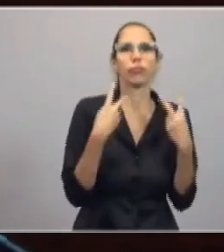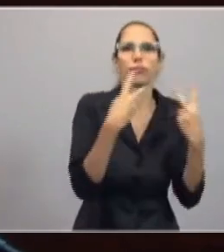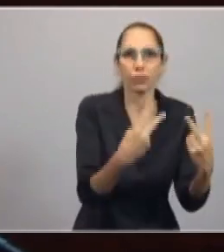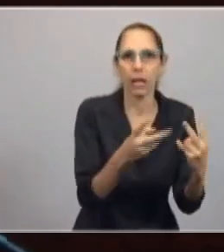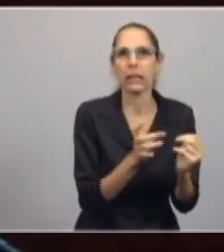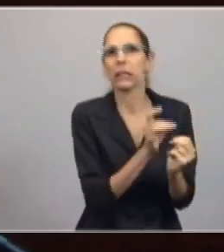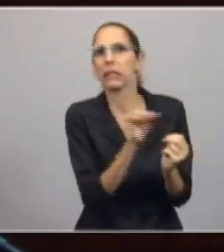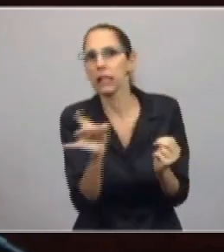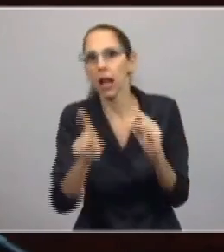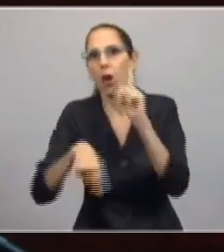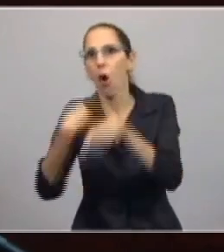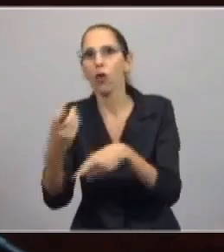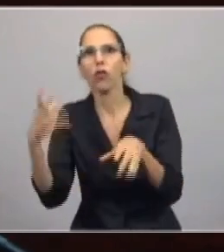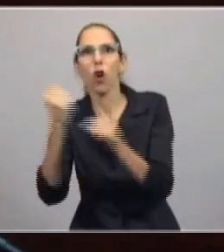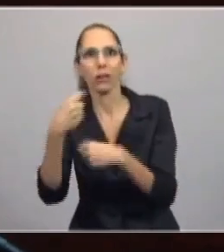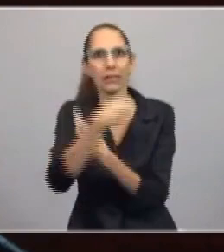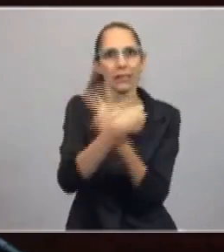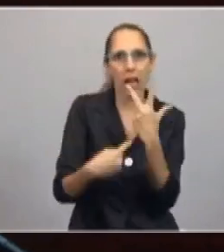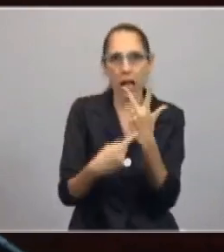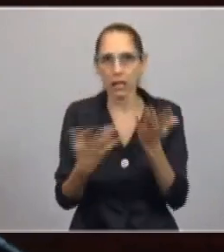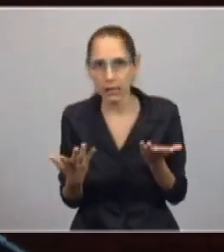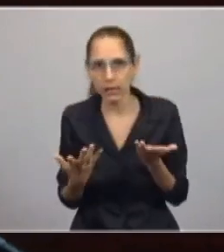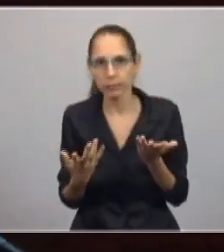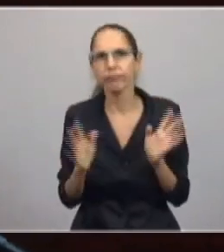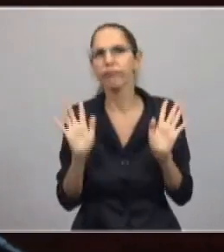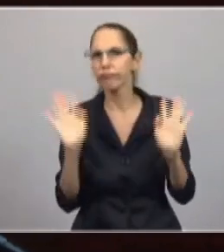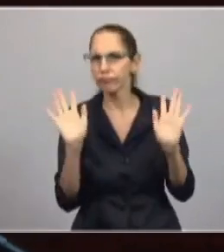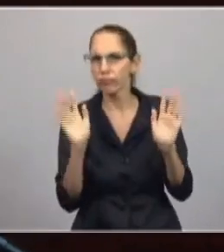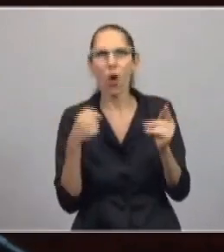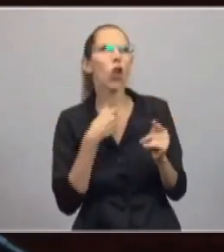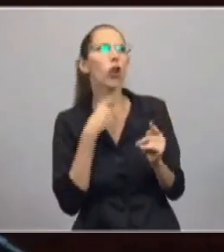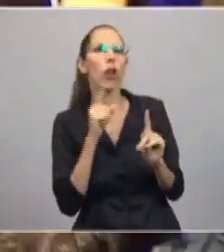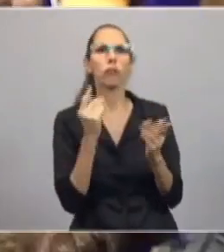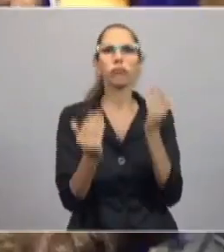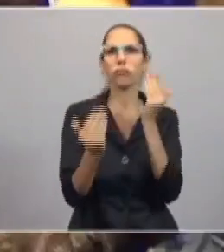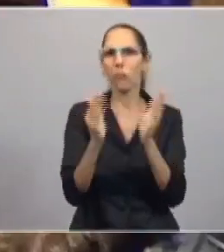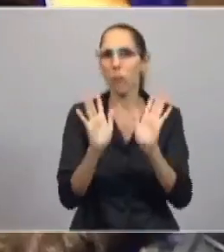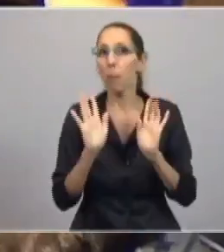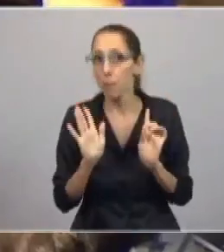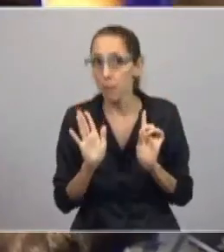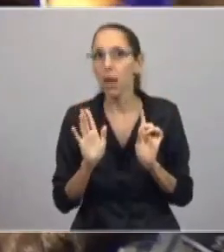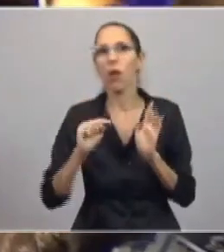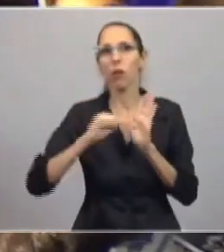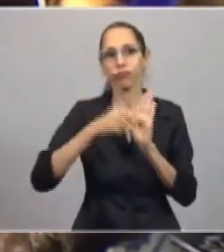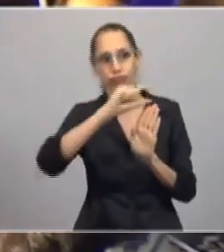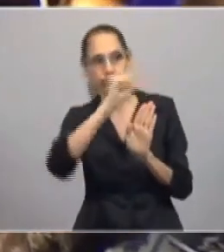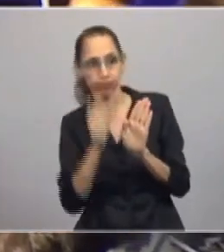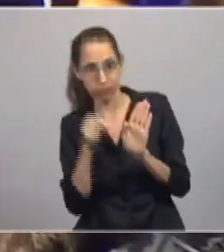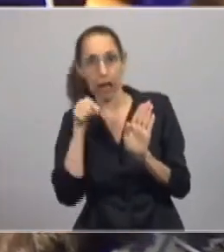No es comparable de ninguna manera, pero también en el conurbano llegaron